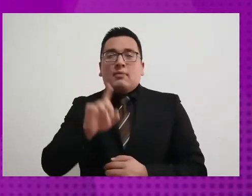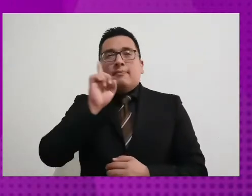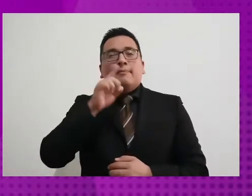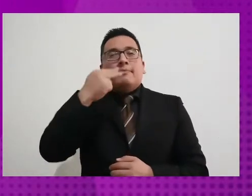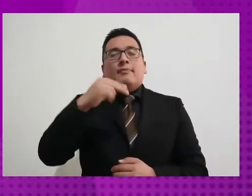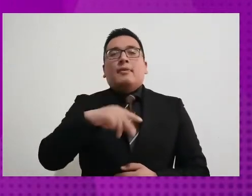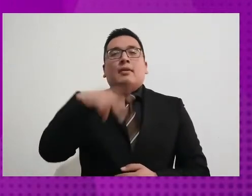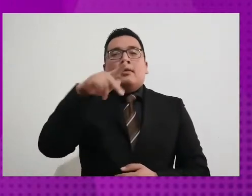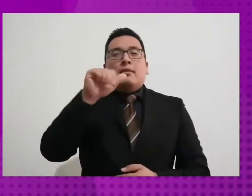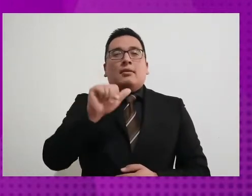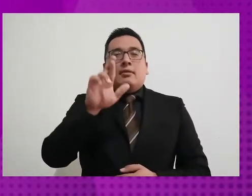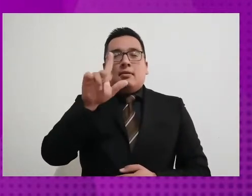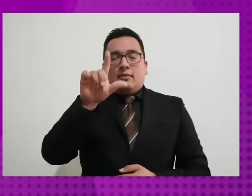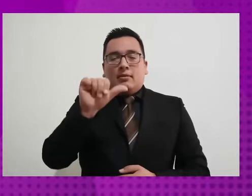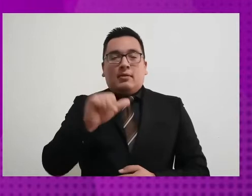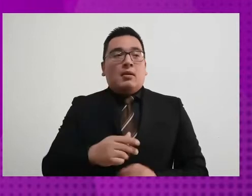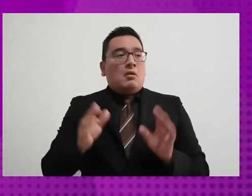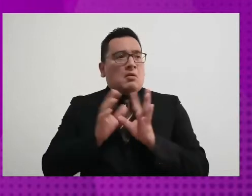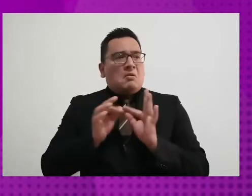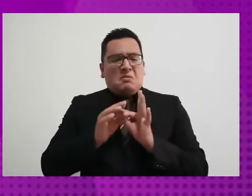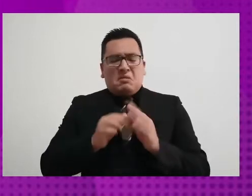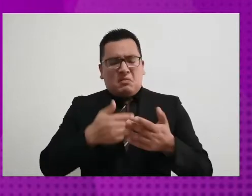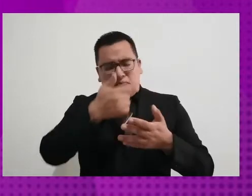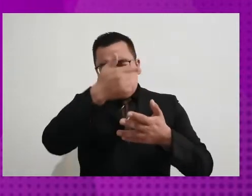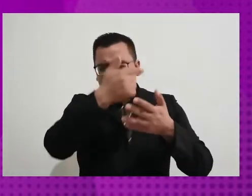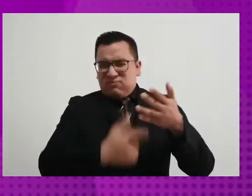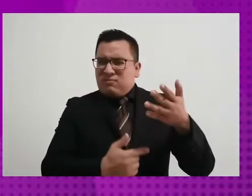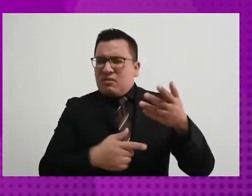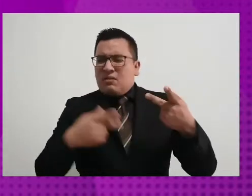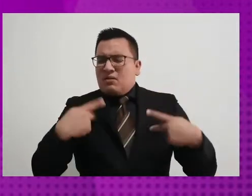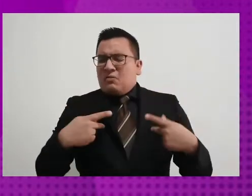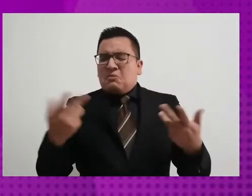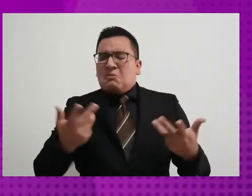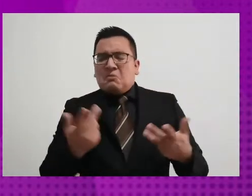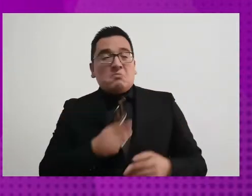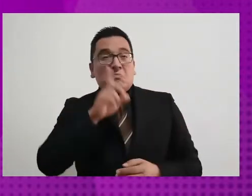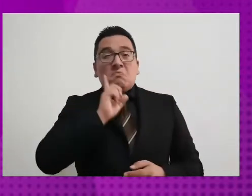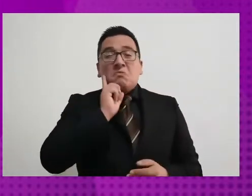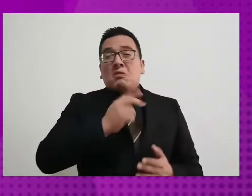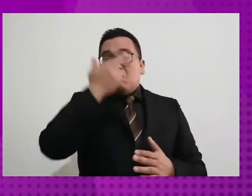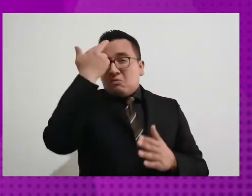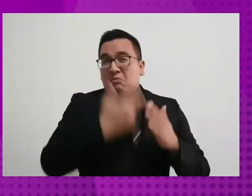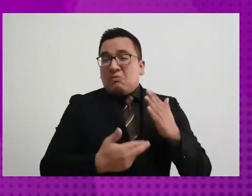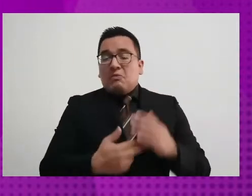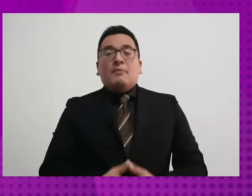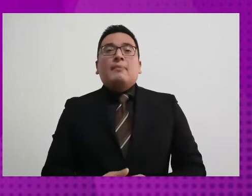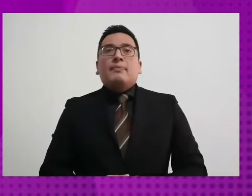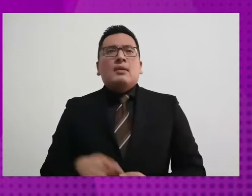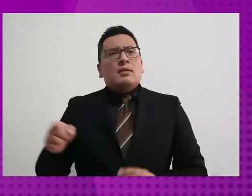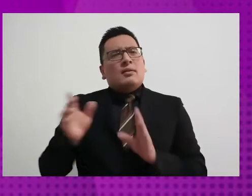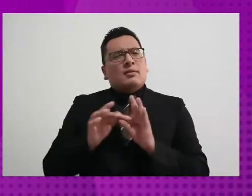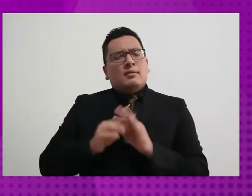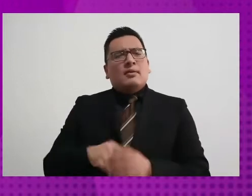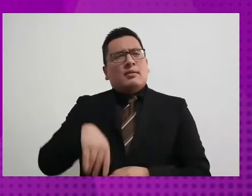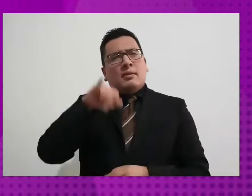Humphrey, sobre las listas de personas que incurren en violencia política. Y nos comentaba hace un momento, pues, que el Instituto